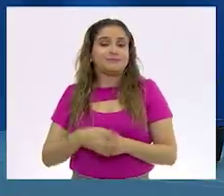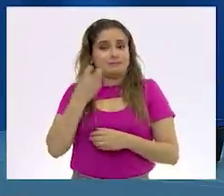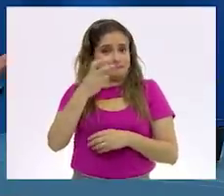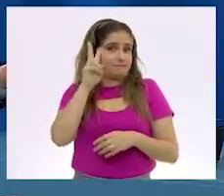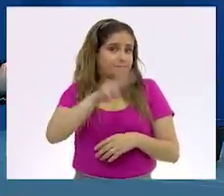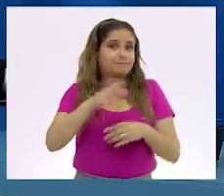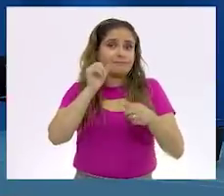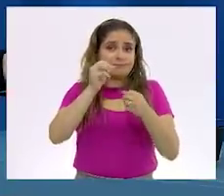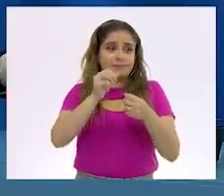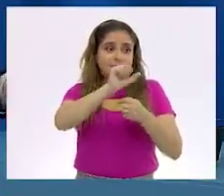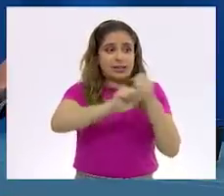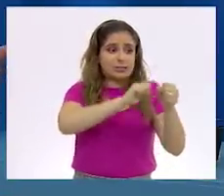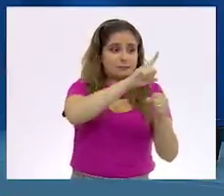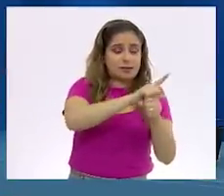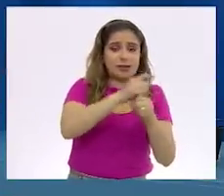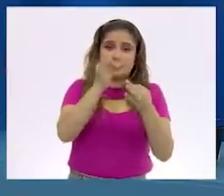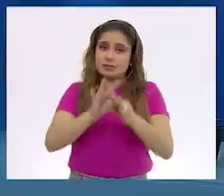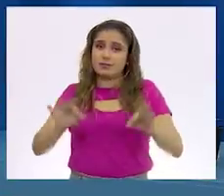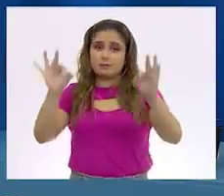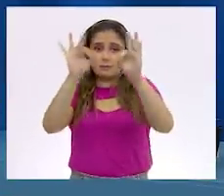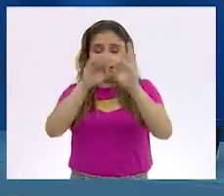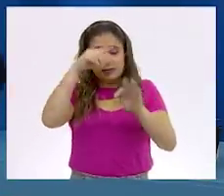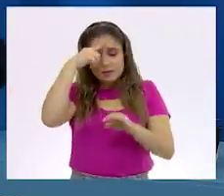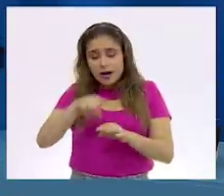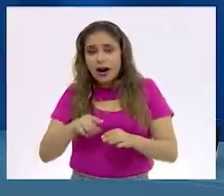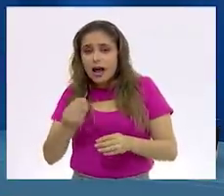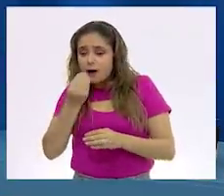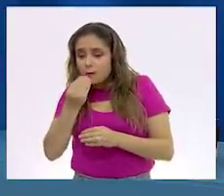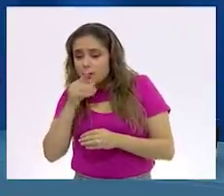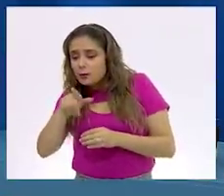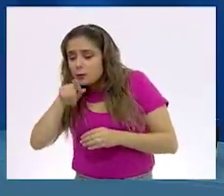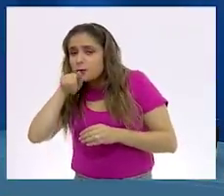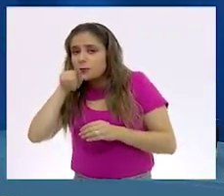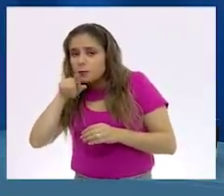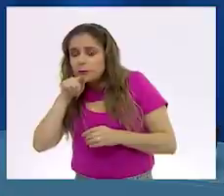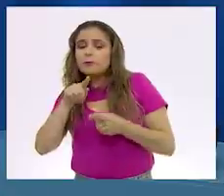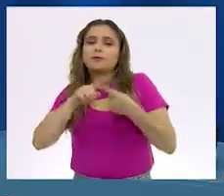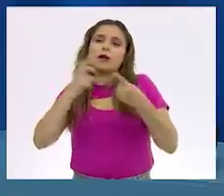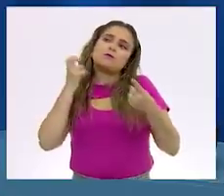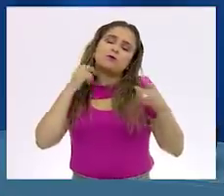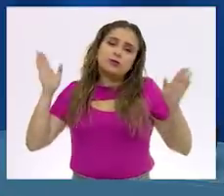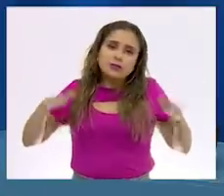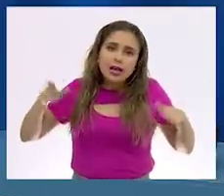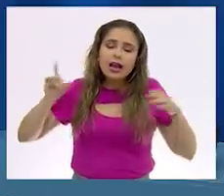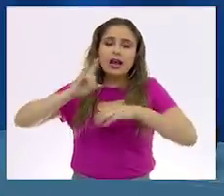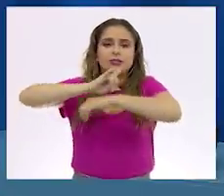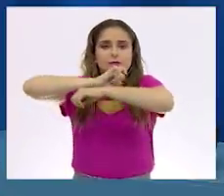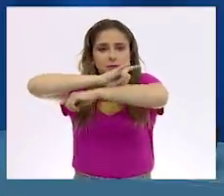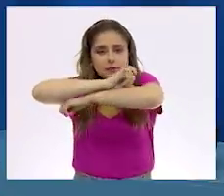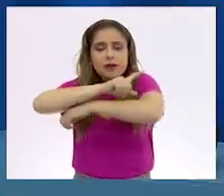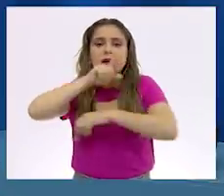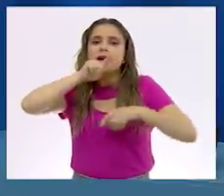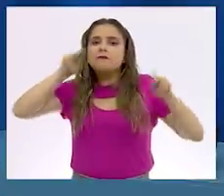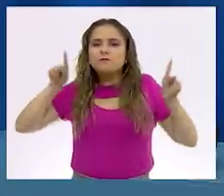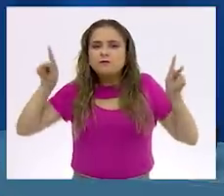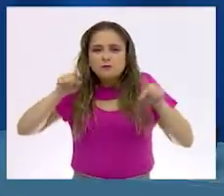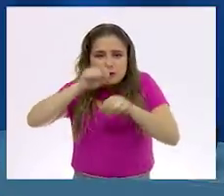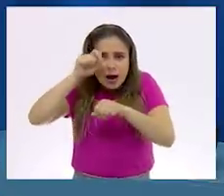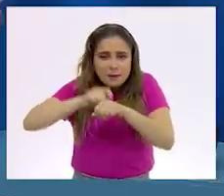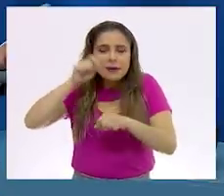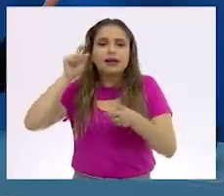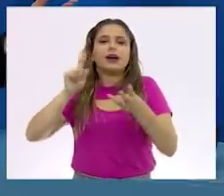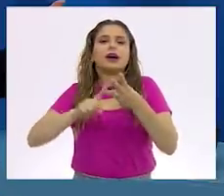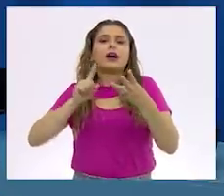Si desaparecieran los polinizadores, es decir, las abejas, los murciélagos, las babosas, los colibríes